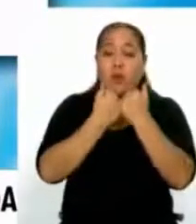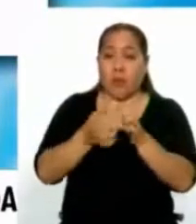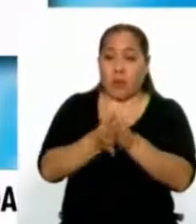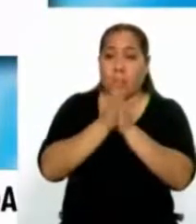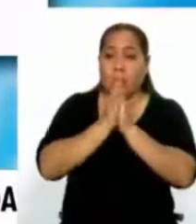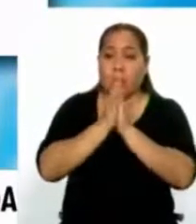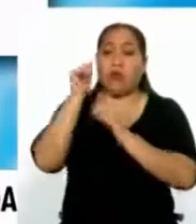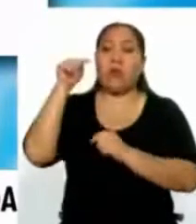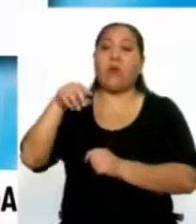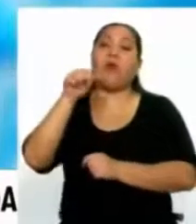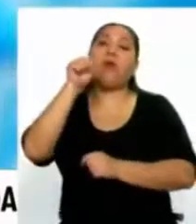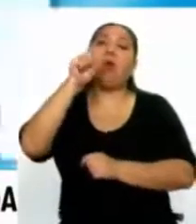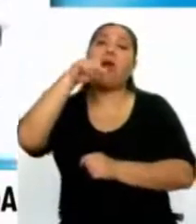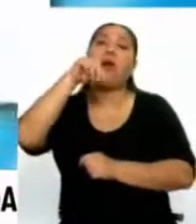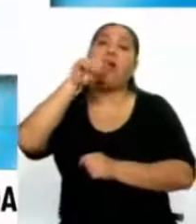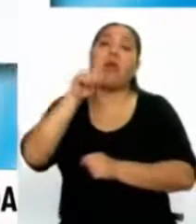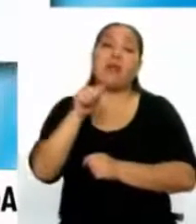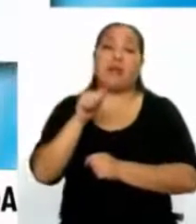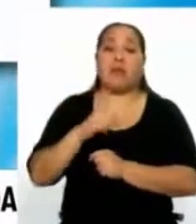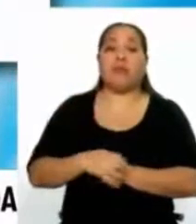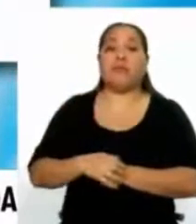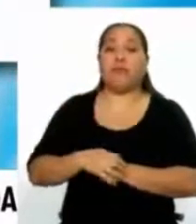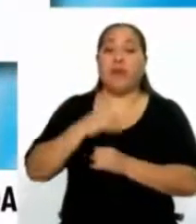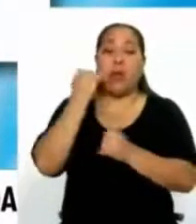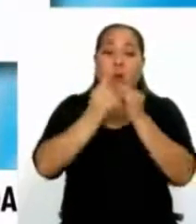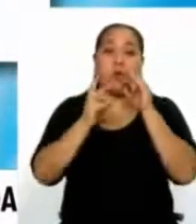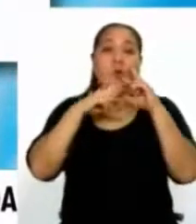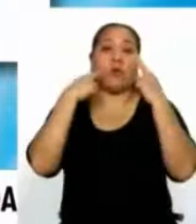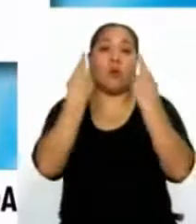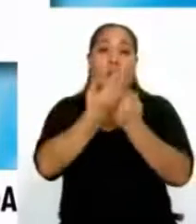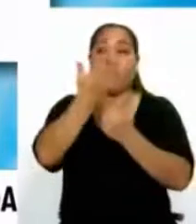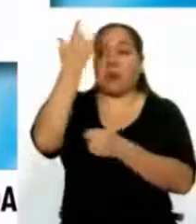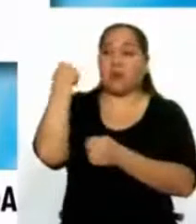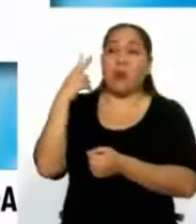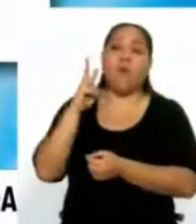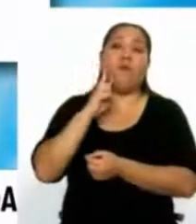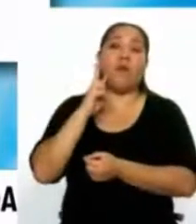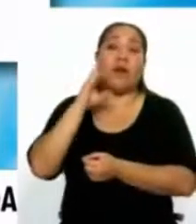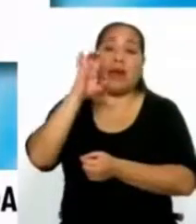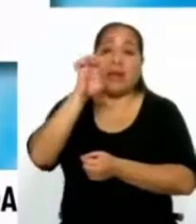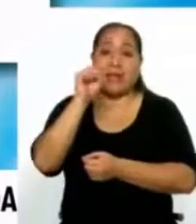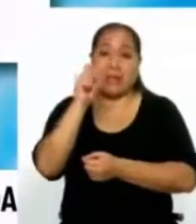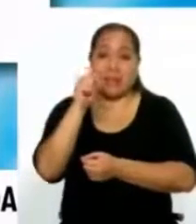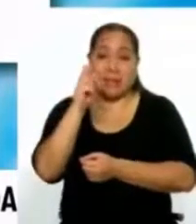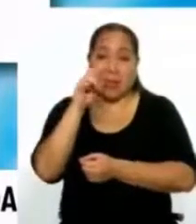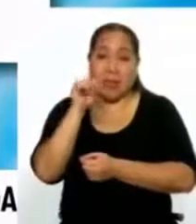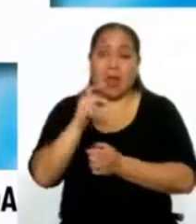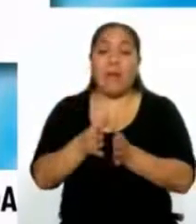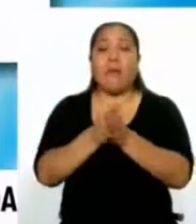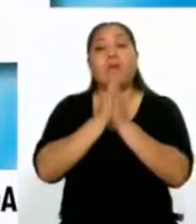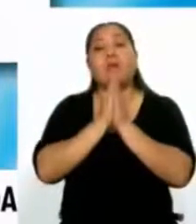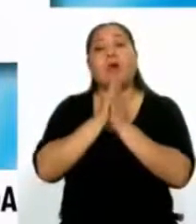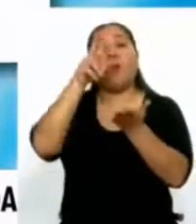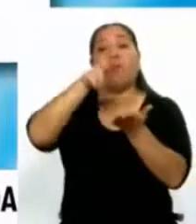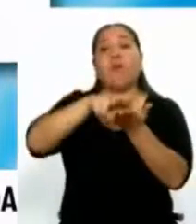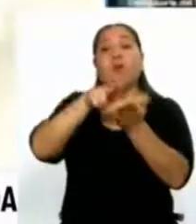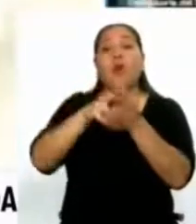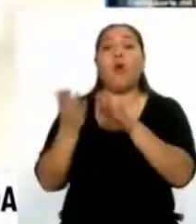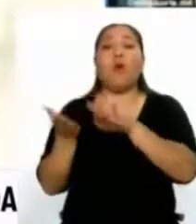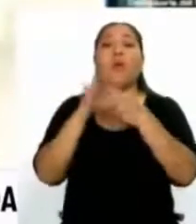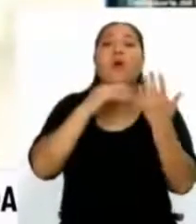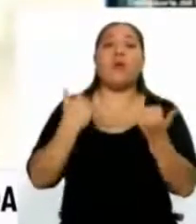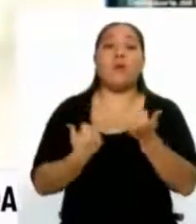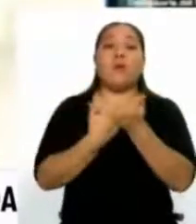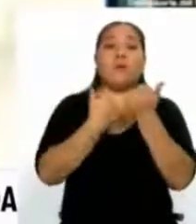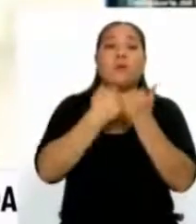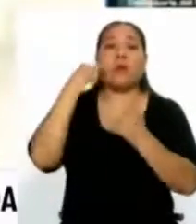amparo interpuesta por Ana Estrada. En la última audiencia realizada el pasado viernes, Estrada pidió aprobar el protocolo de la muerte